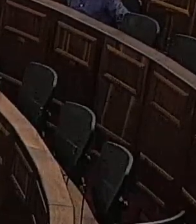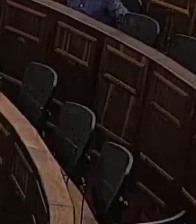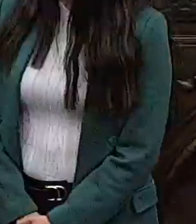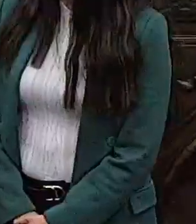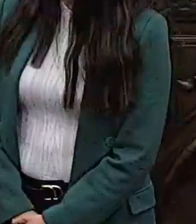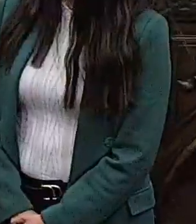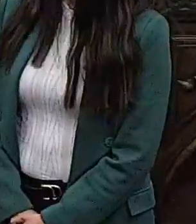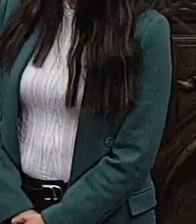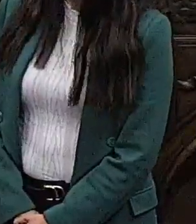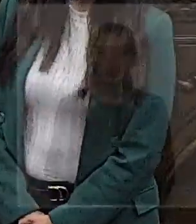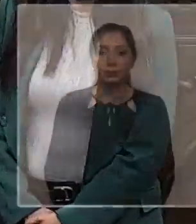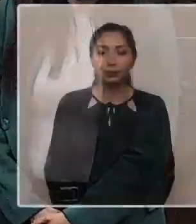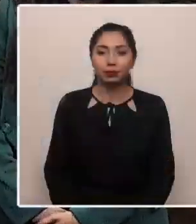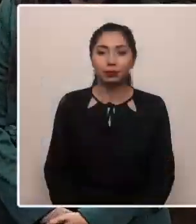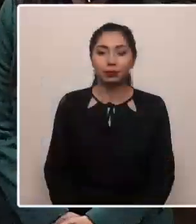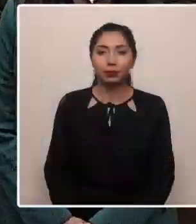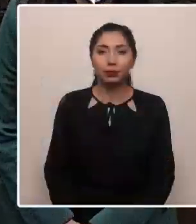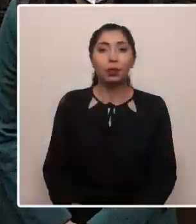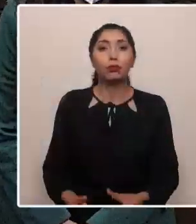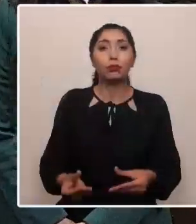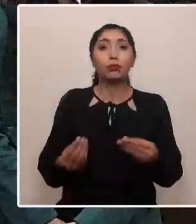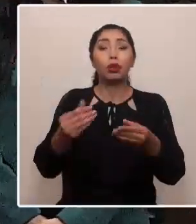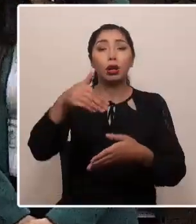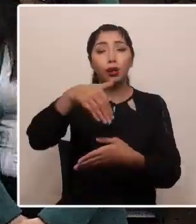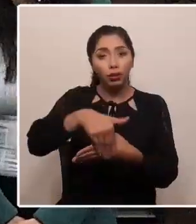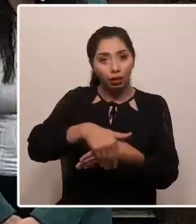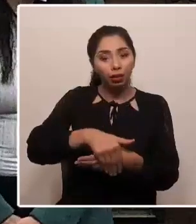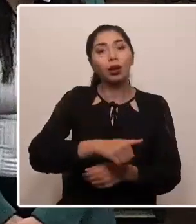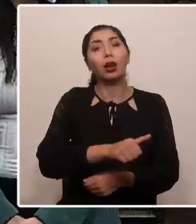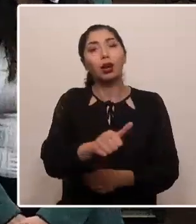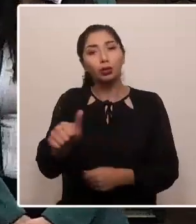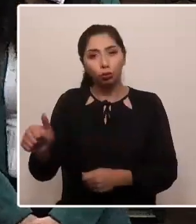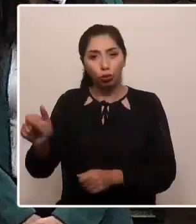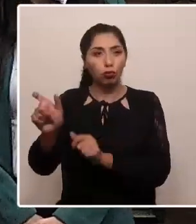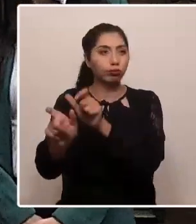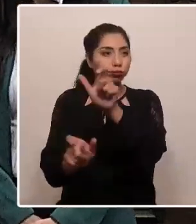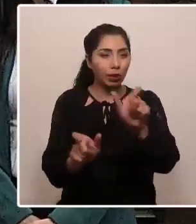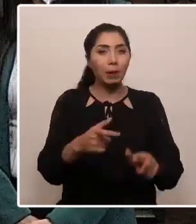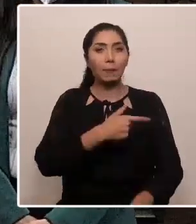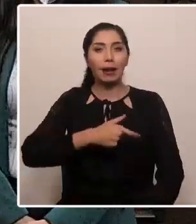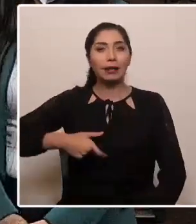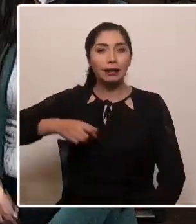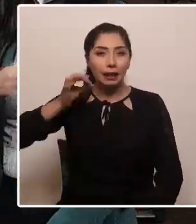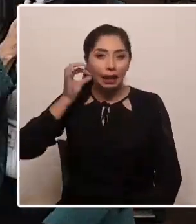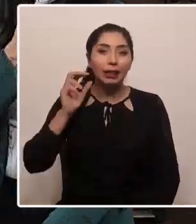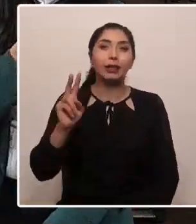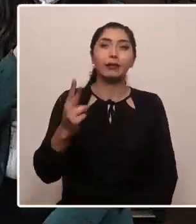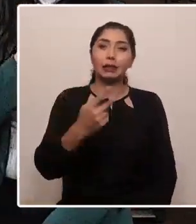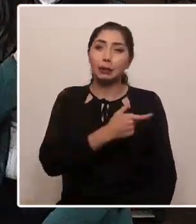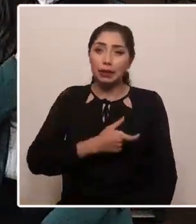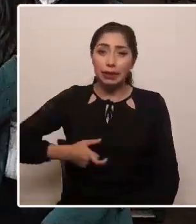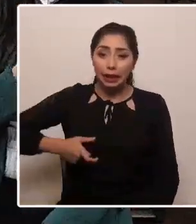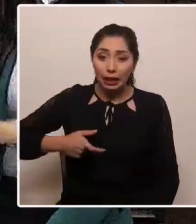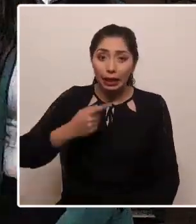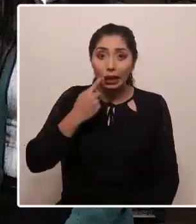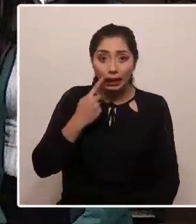Muy buenas tardes a todos y a todas, presidenta, vicepresidente,